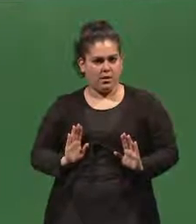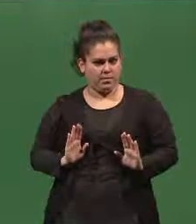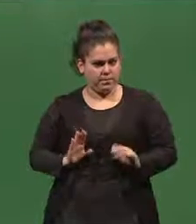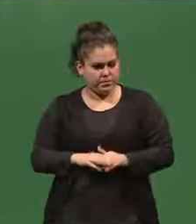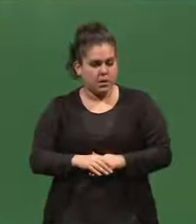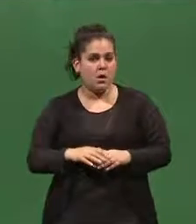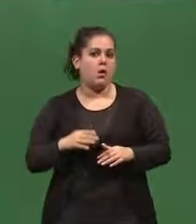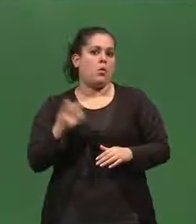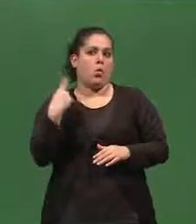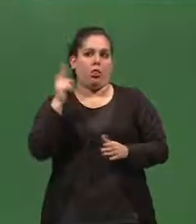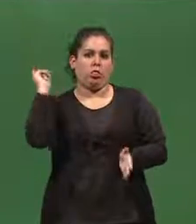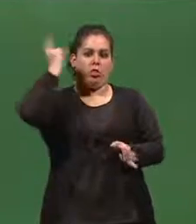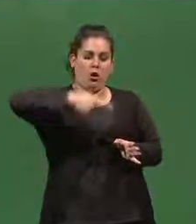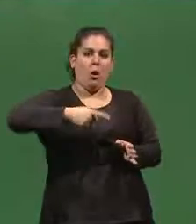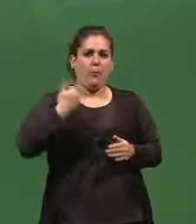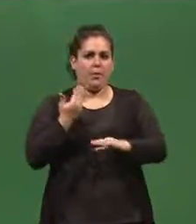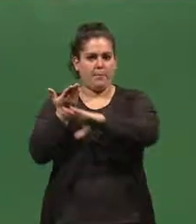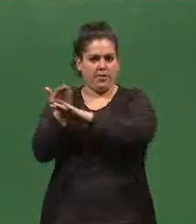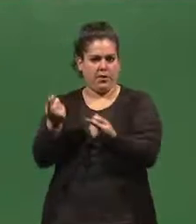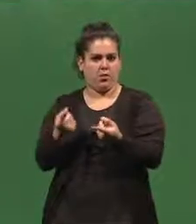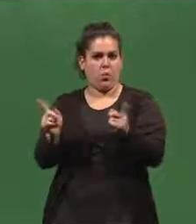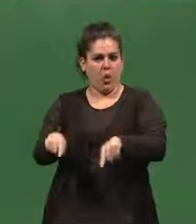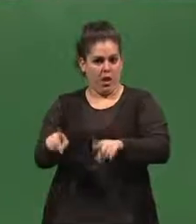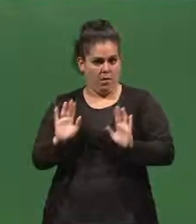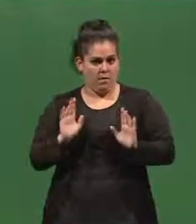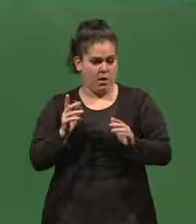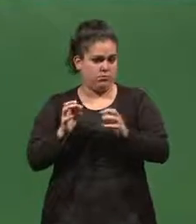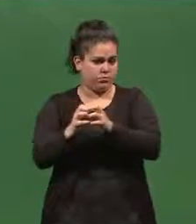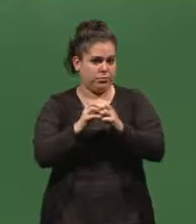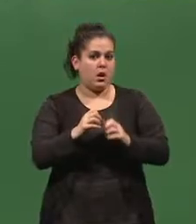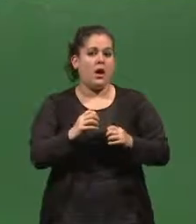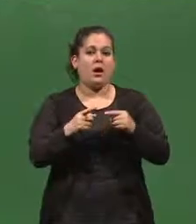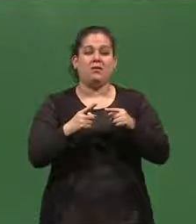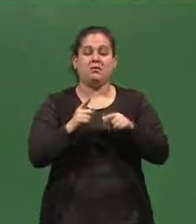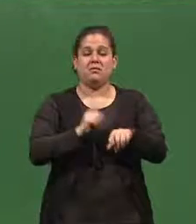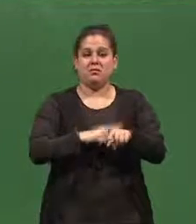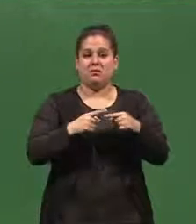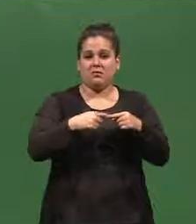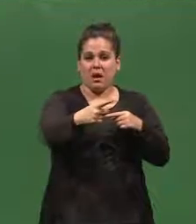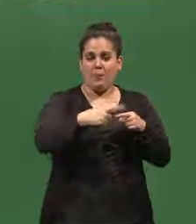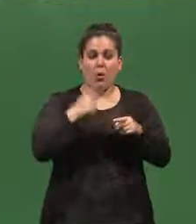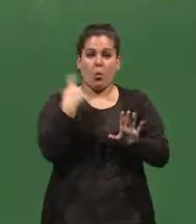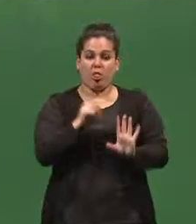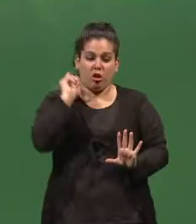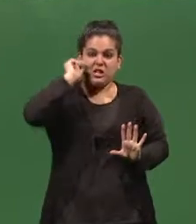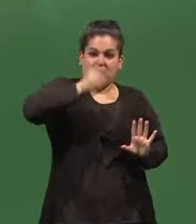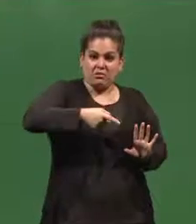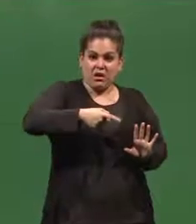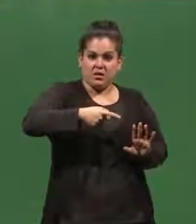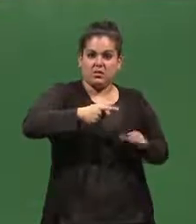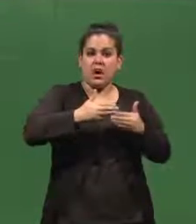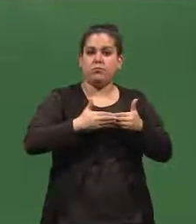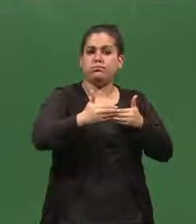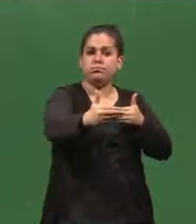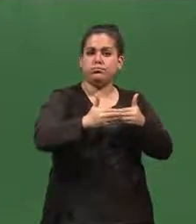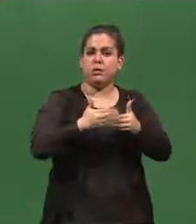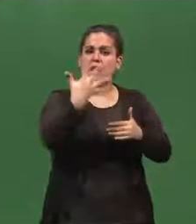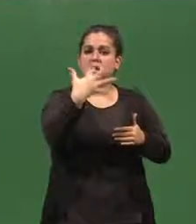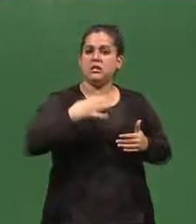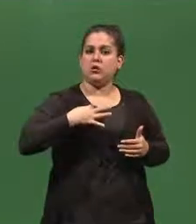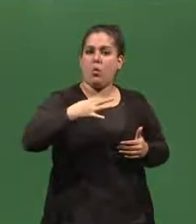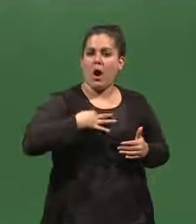de consanguinidad, los tutores, los cuidadores, y todo el que se encuentre con derecho, que crea que tiene derecho a que fue afectado en el